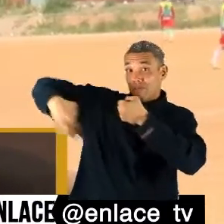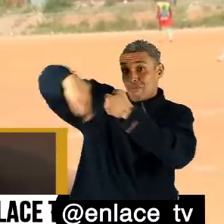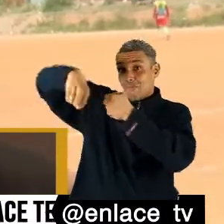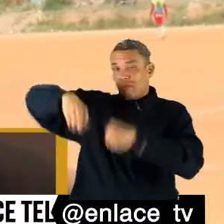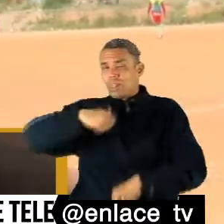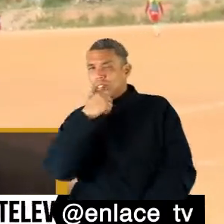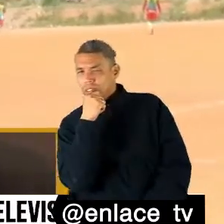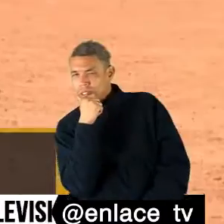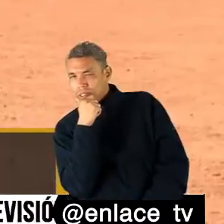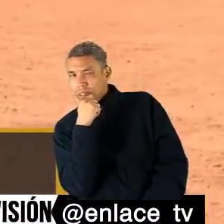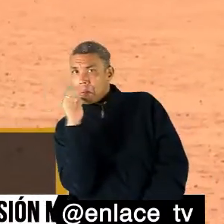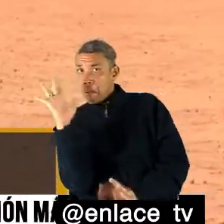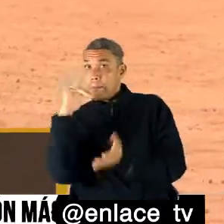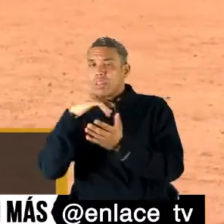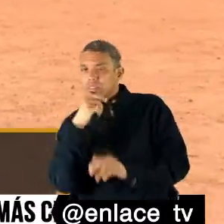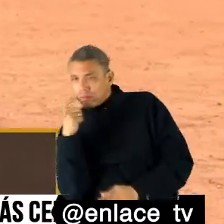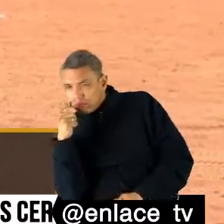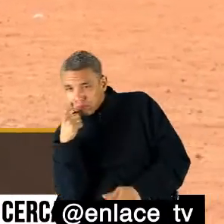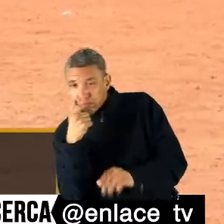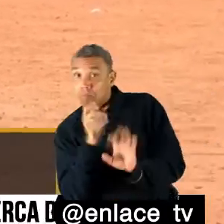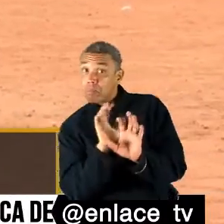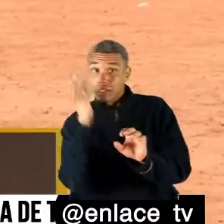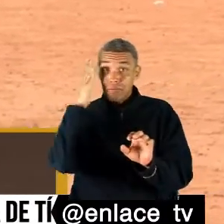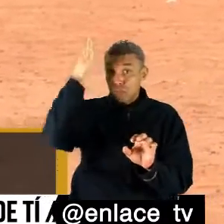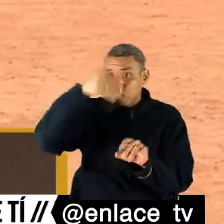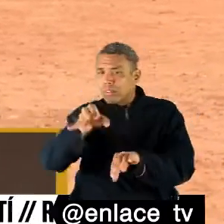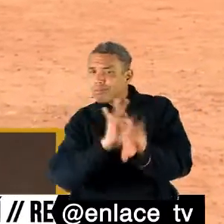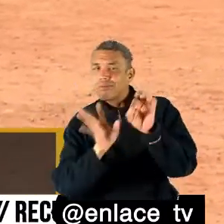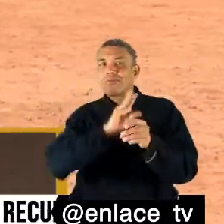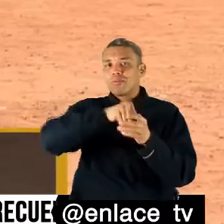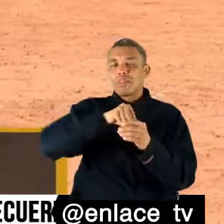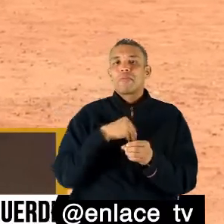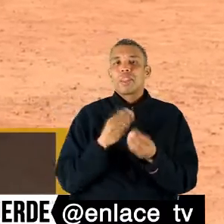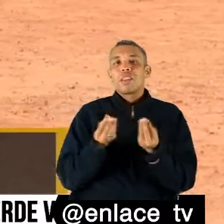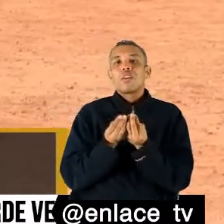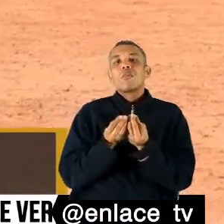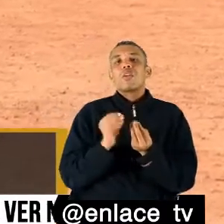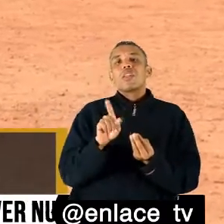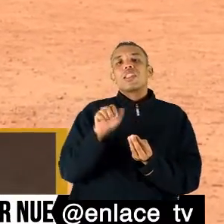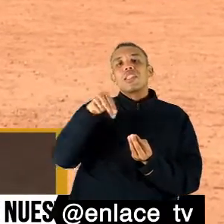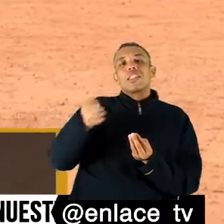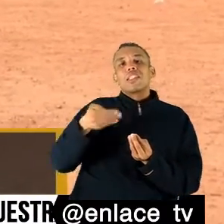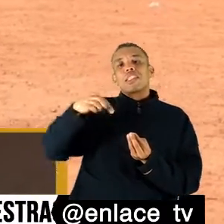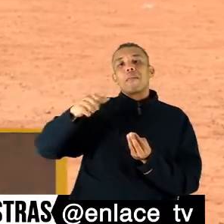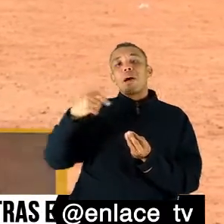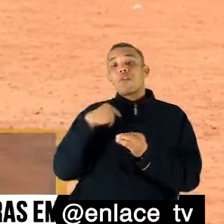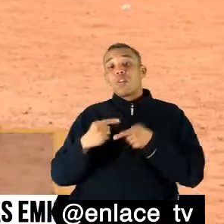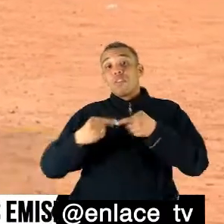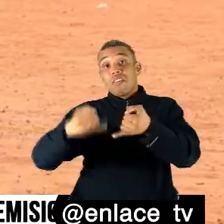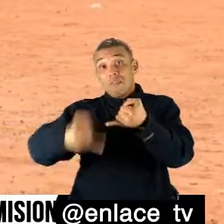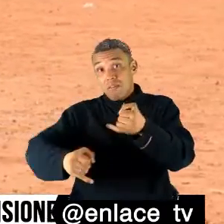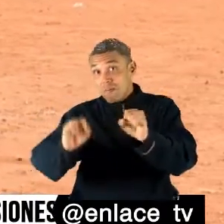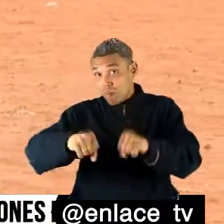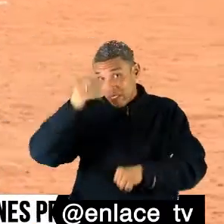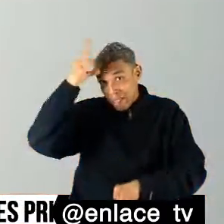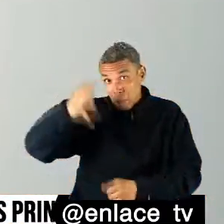estos eventos deportivos. Con las dos victorias del pasado domingo, San Pablo llega invicto a la final de la Champions con muchas posibilidades de ser el